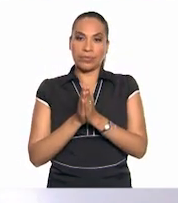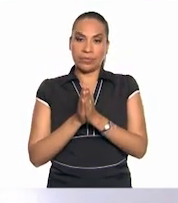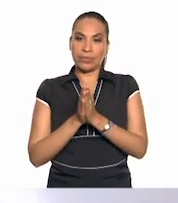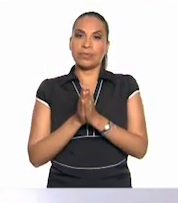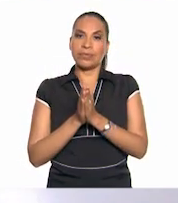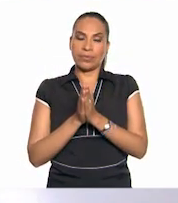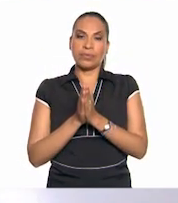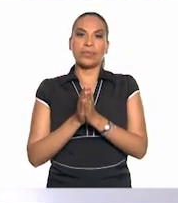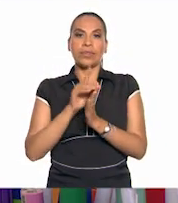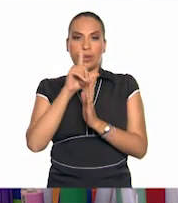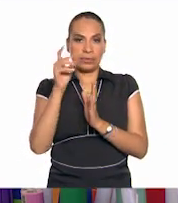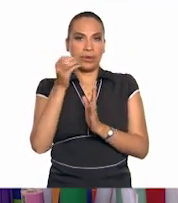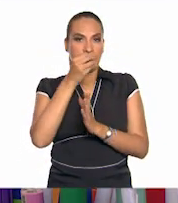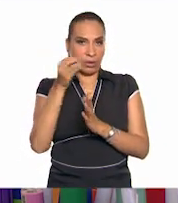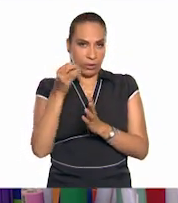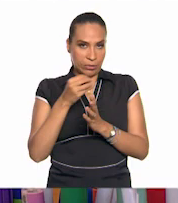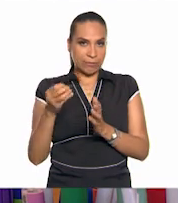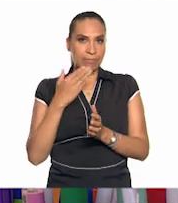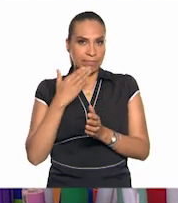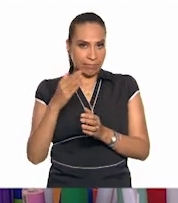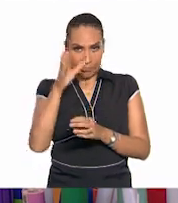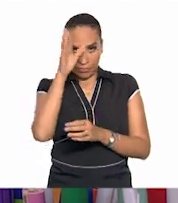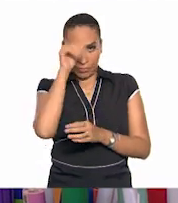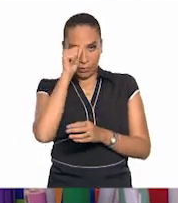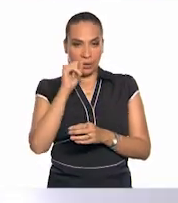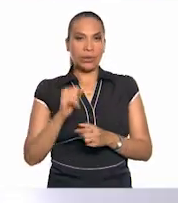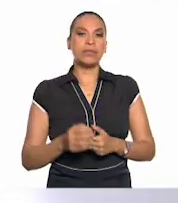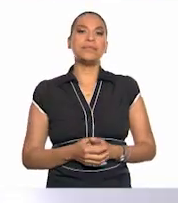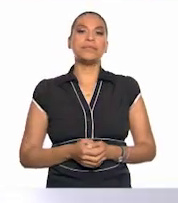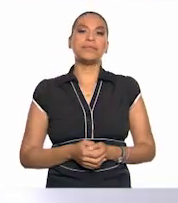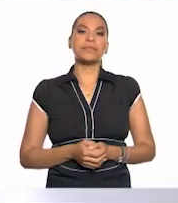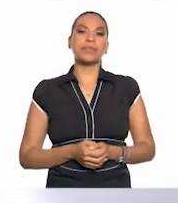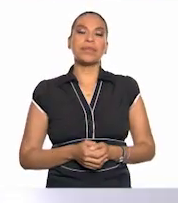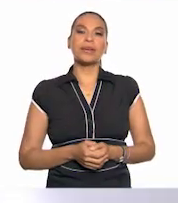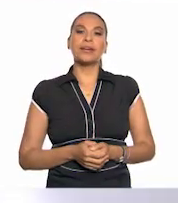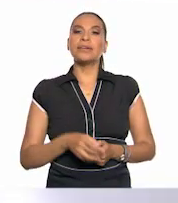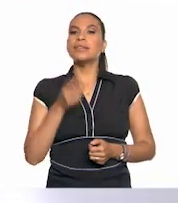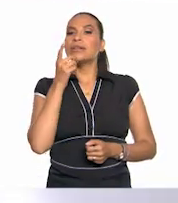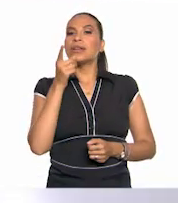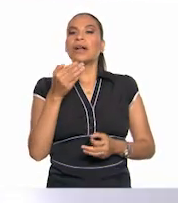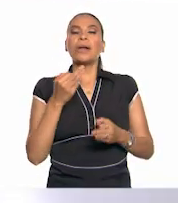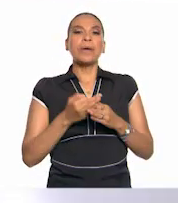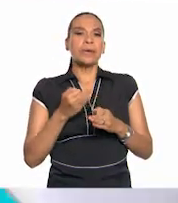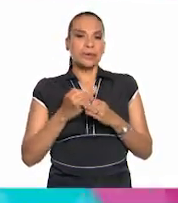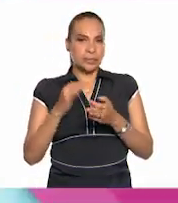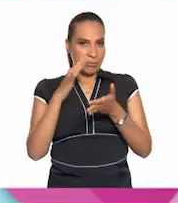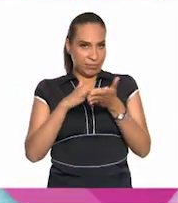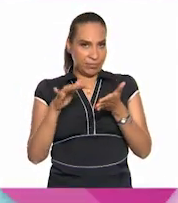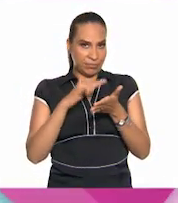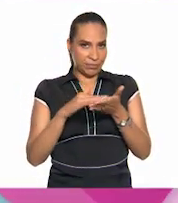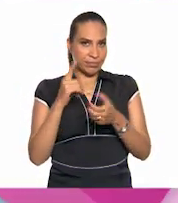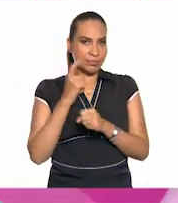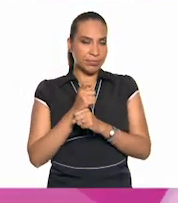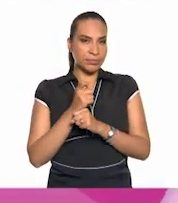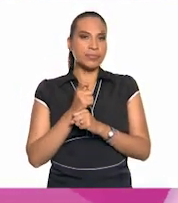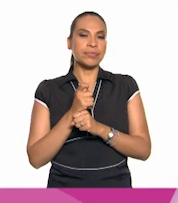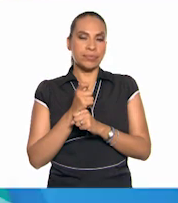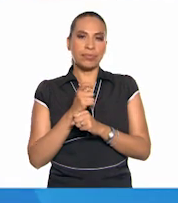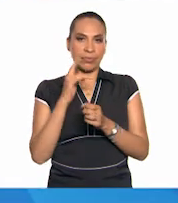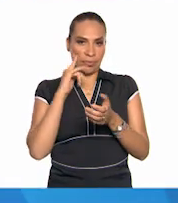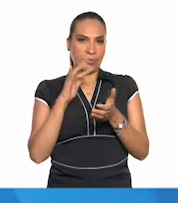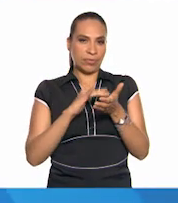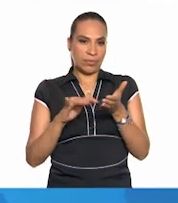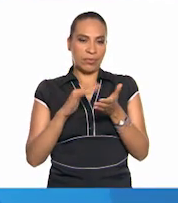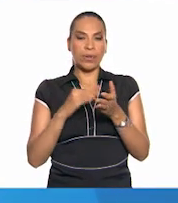Ajá. Al final las vamos a ordenar, ¿de acuerdo? Muy bien. Aquí dice, actualmente, ¿la leo todavía o primero encuentro? Sí,